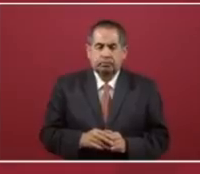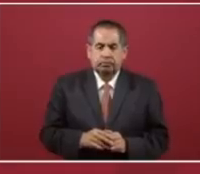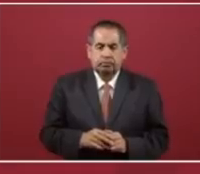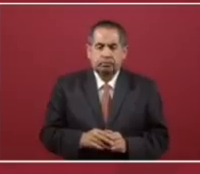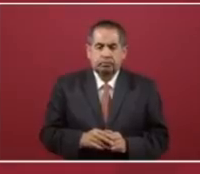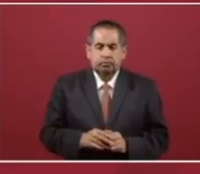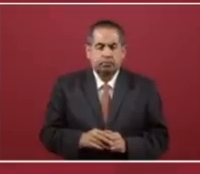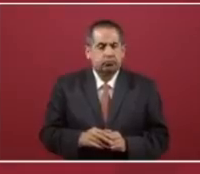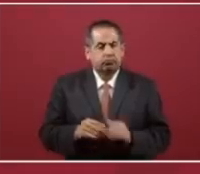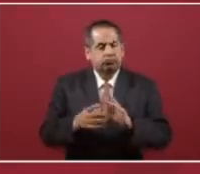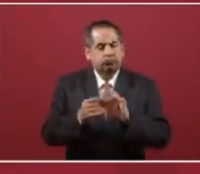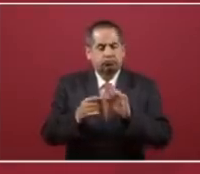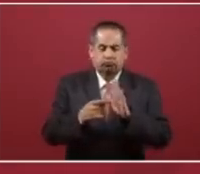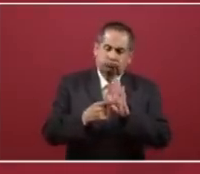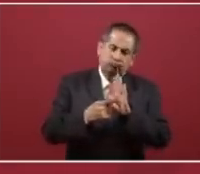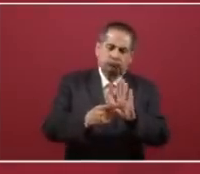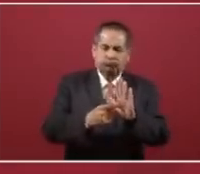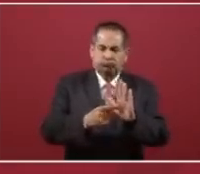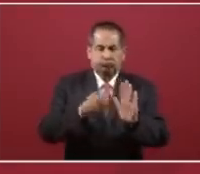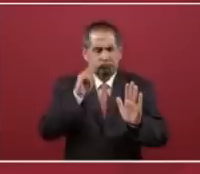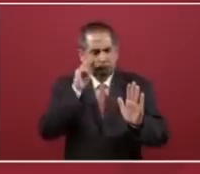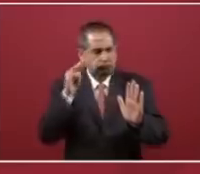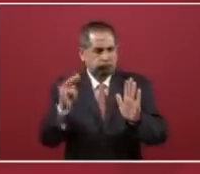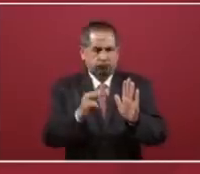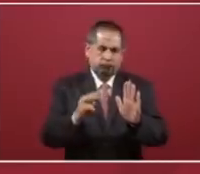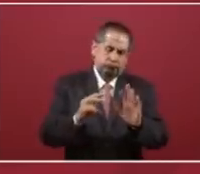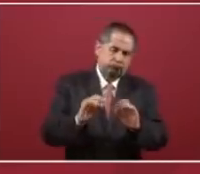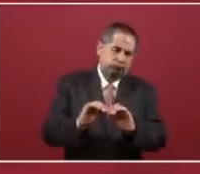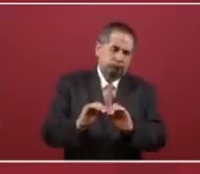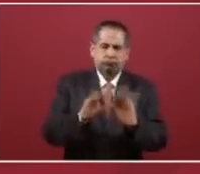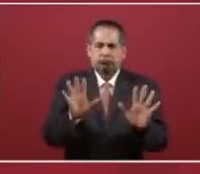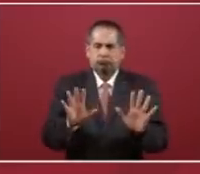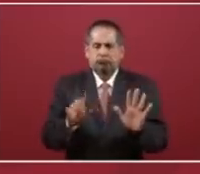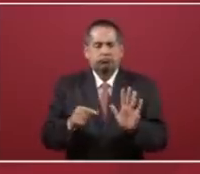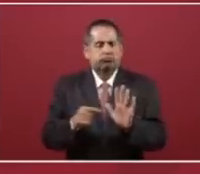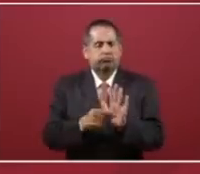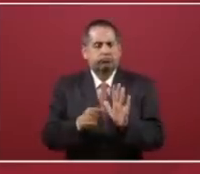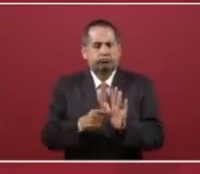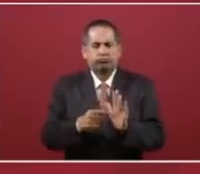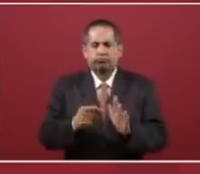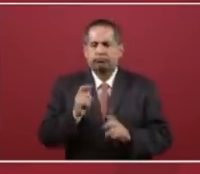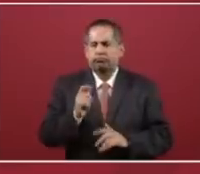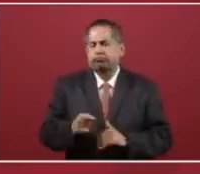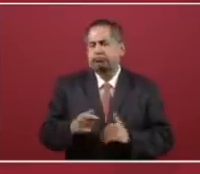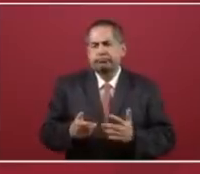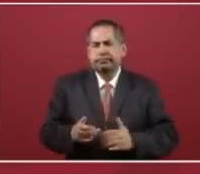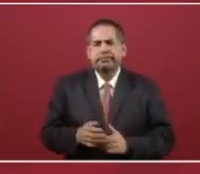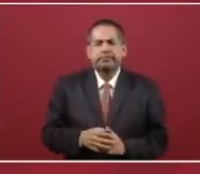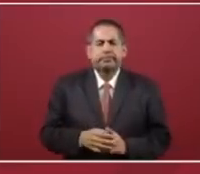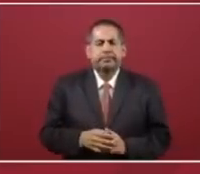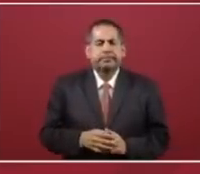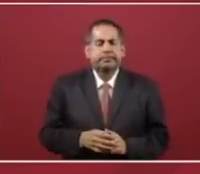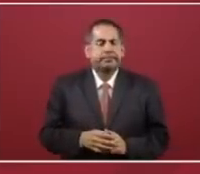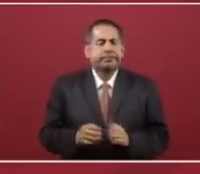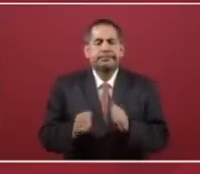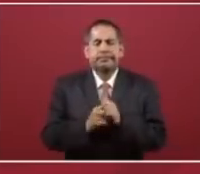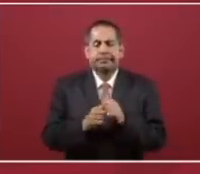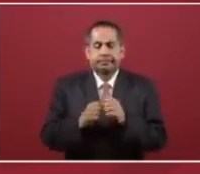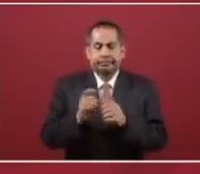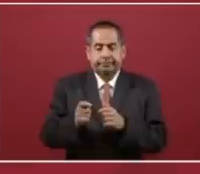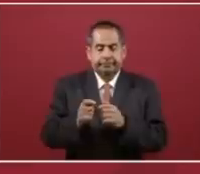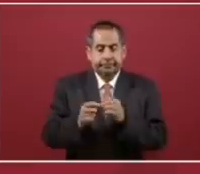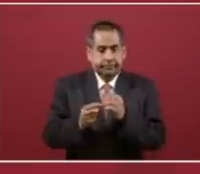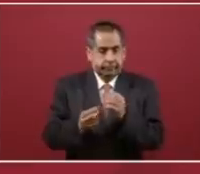expones con claridad de que con la nueva